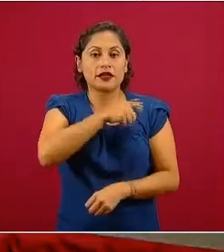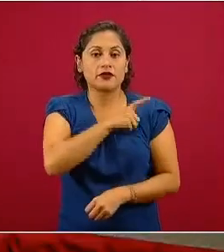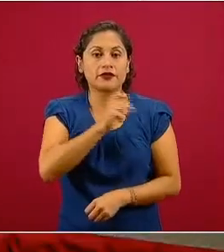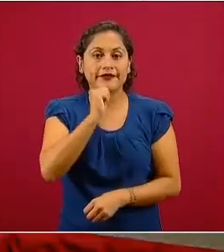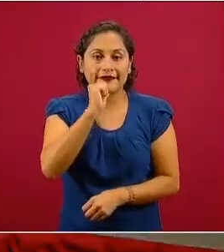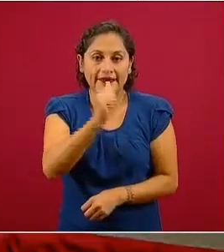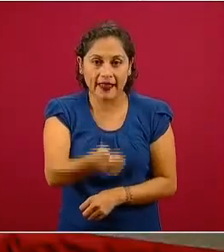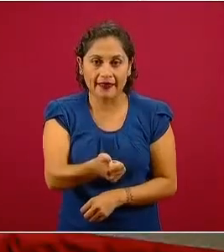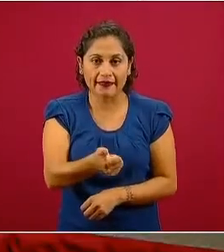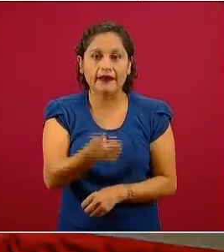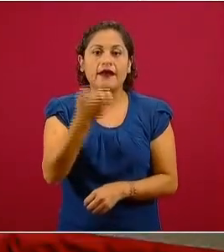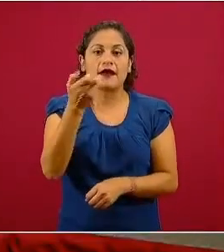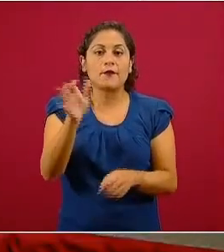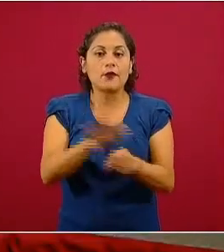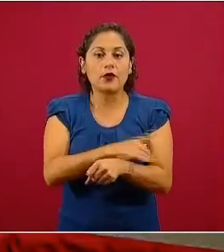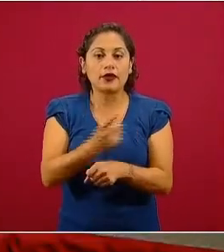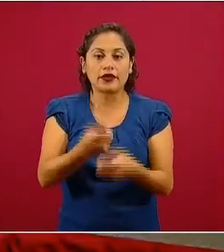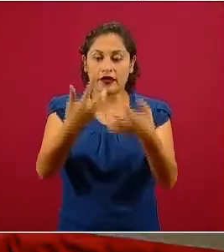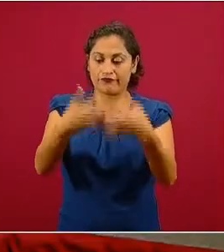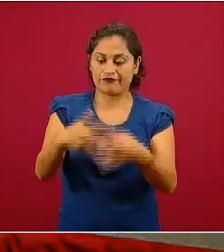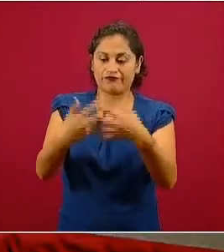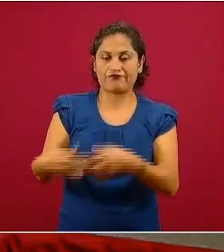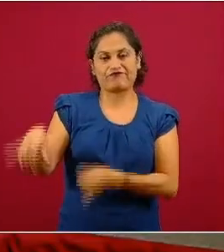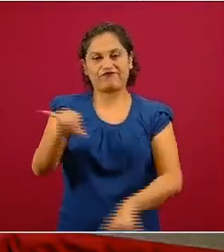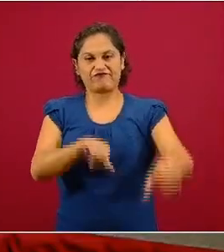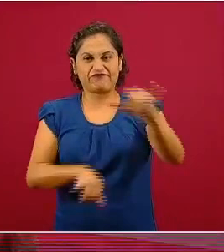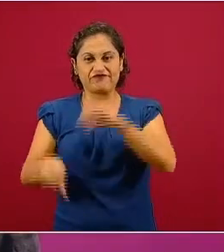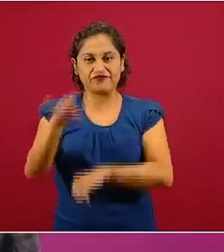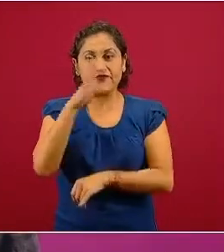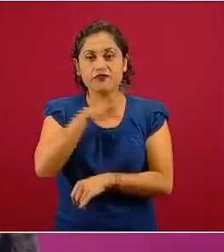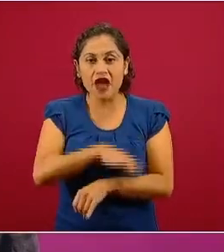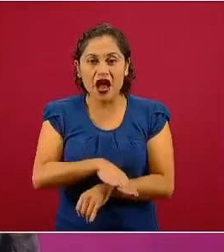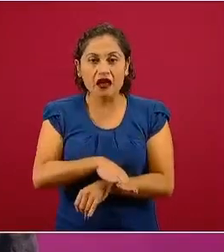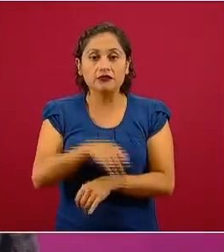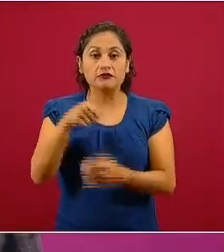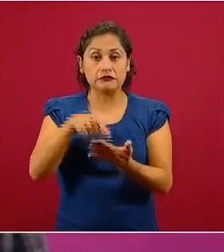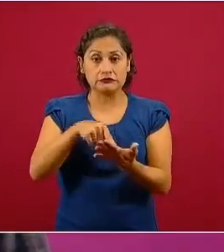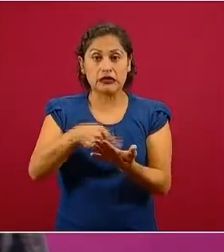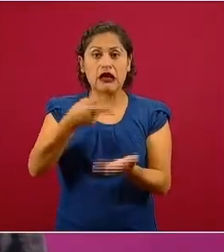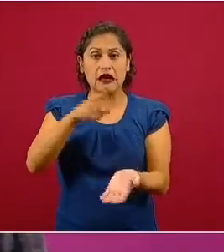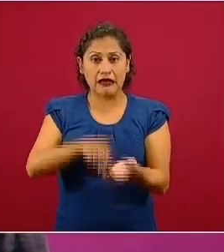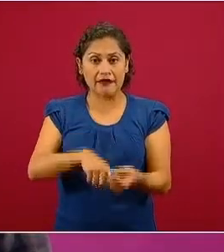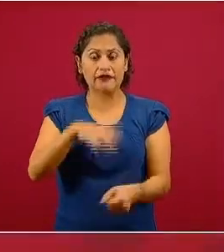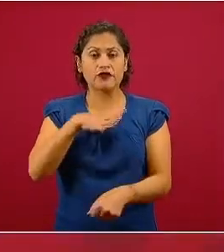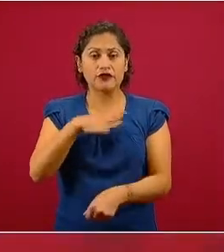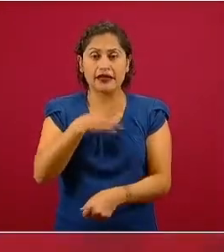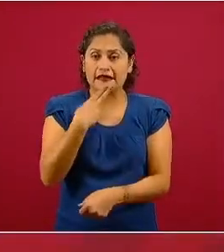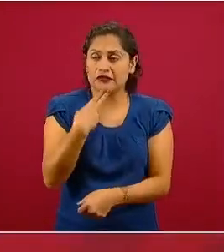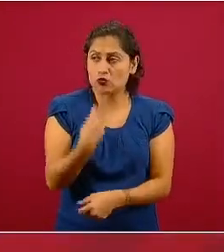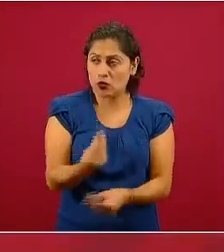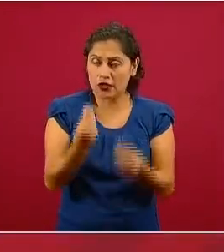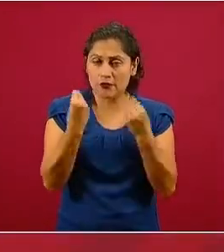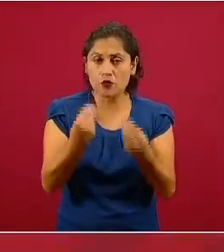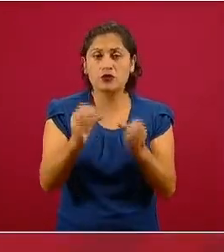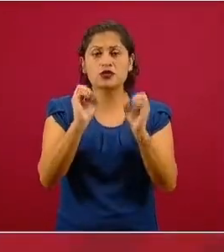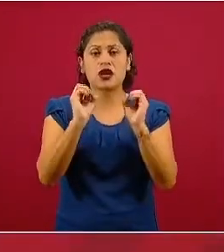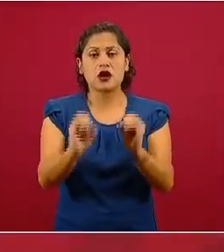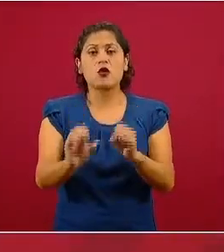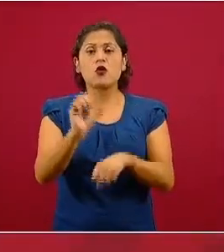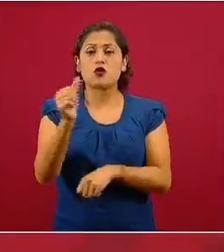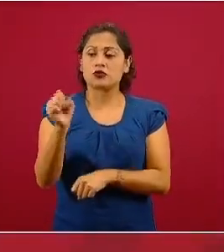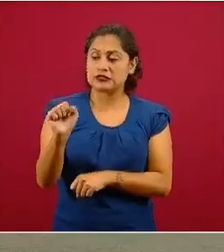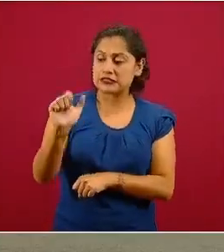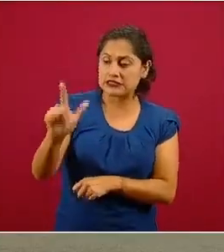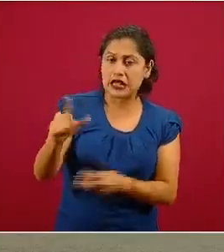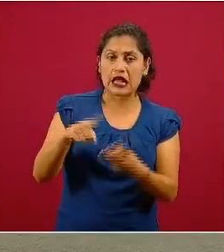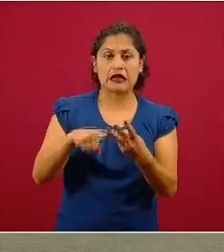buena calidad nutricional y en cambio son altísimos en contenido energético, azúcares y también sales